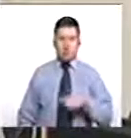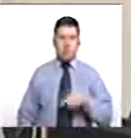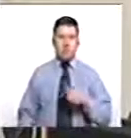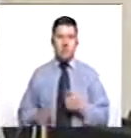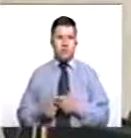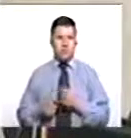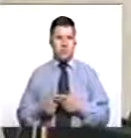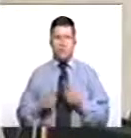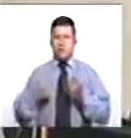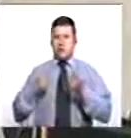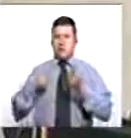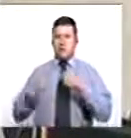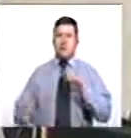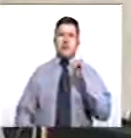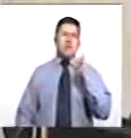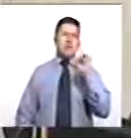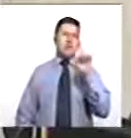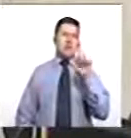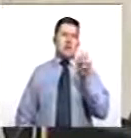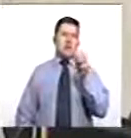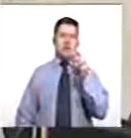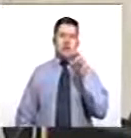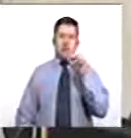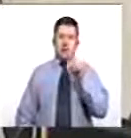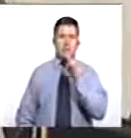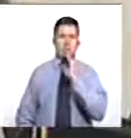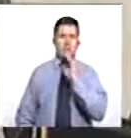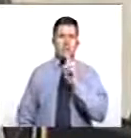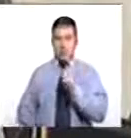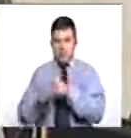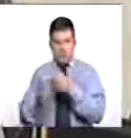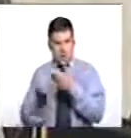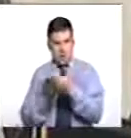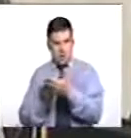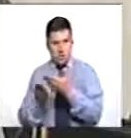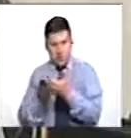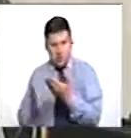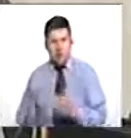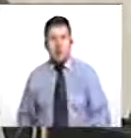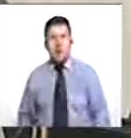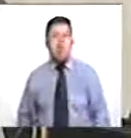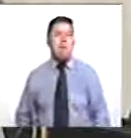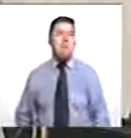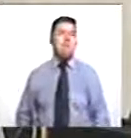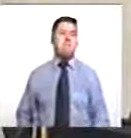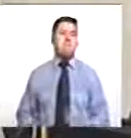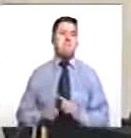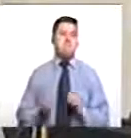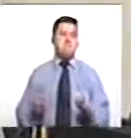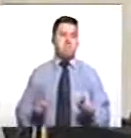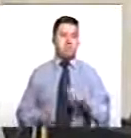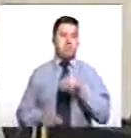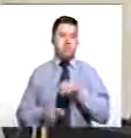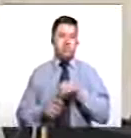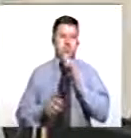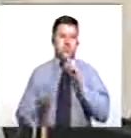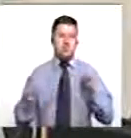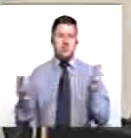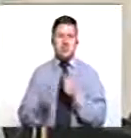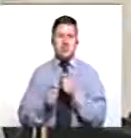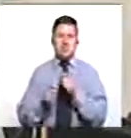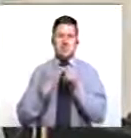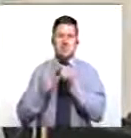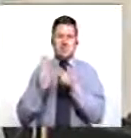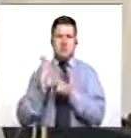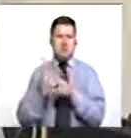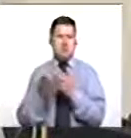entonces se iba a vender Isagen y ellos podían ser los primeros compradores, pero también que iba a haber cambio de regulación y